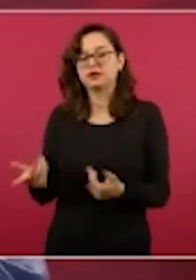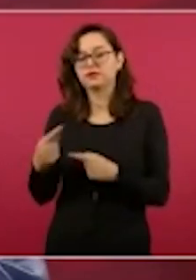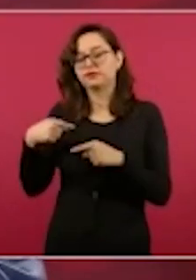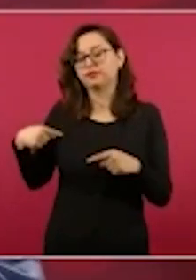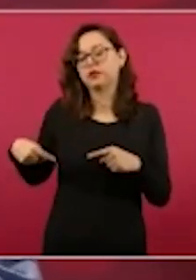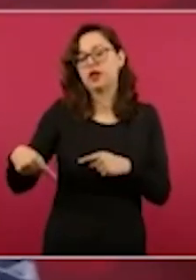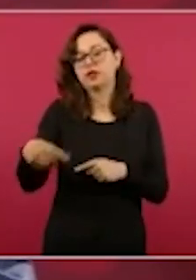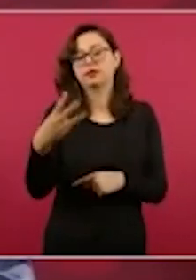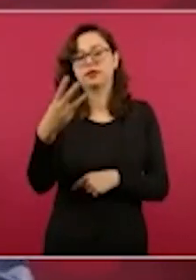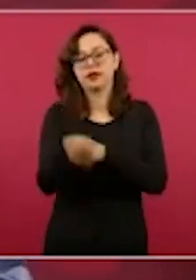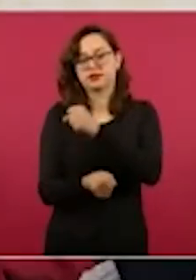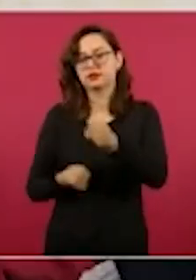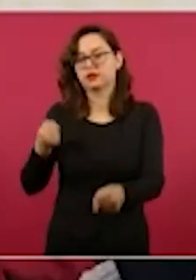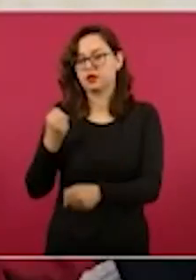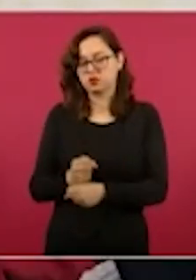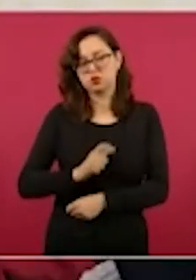3 años.